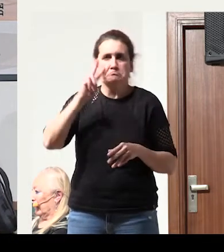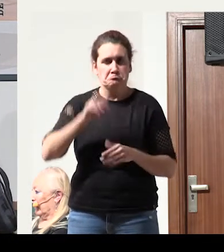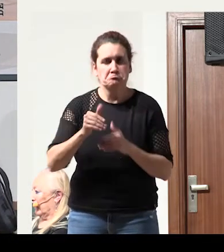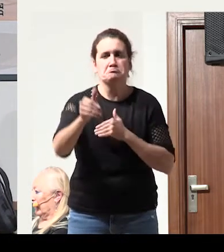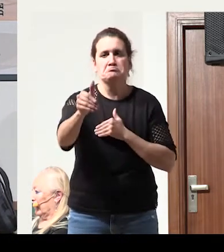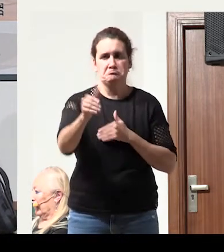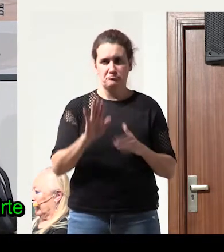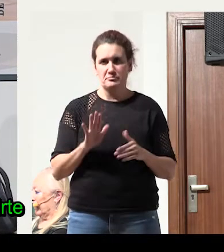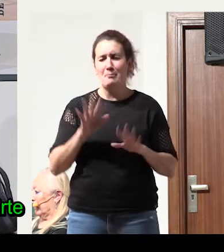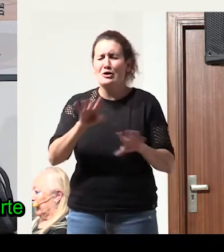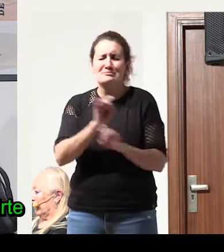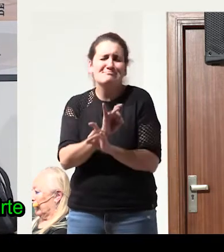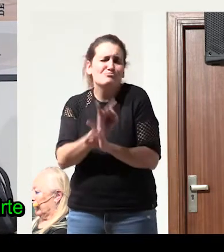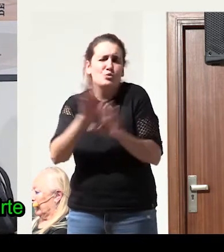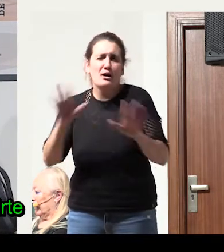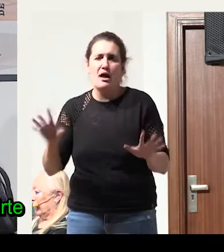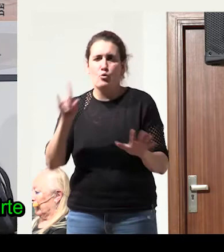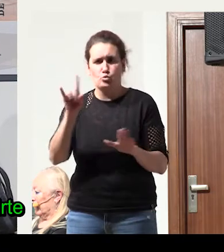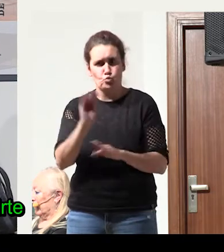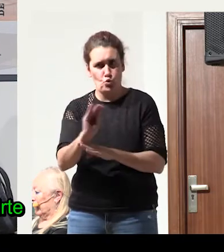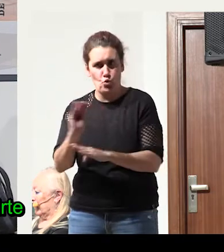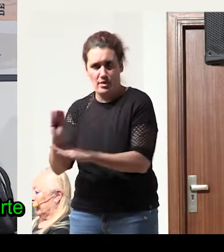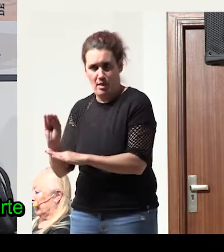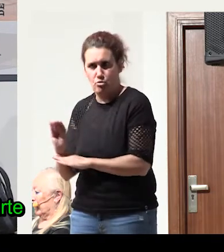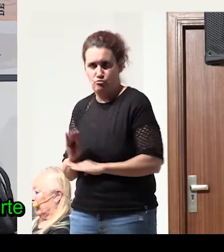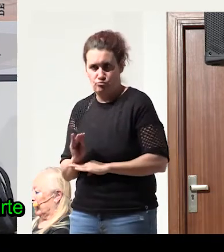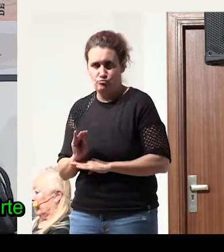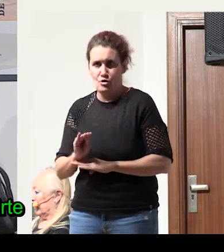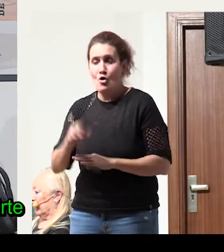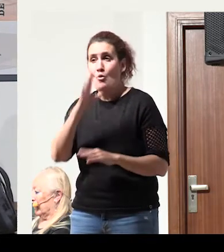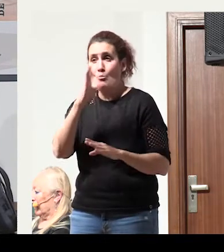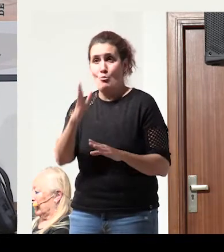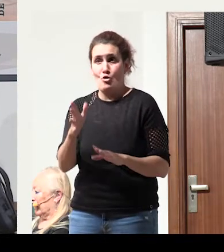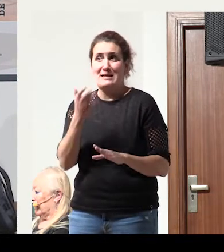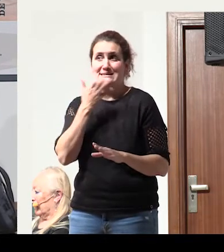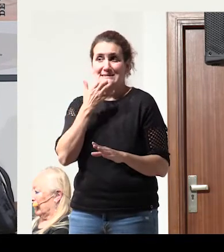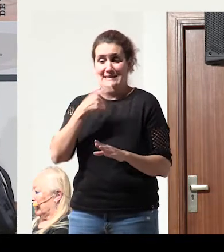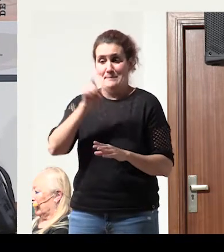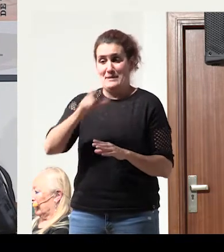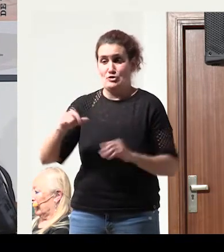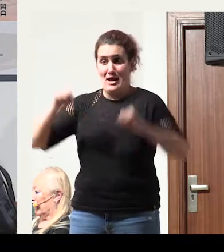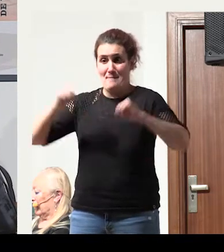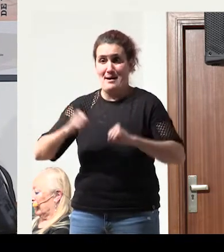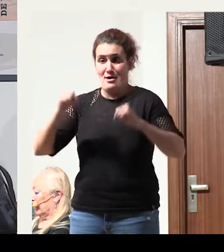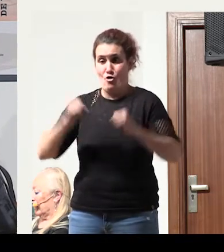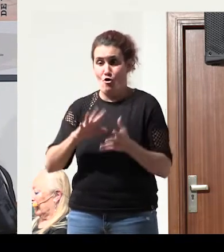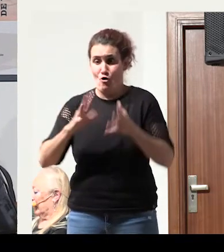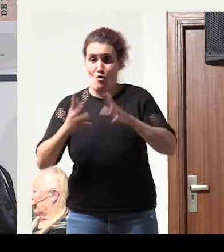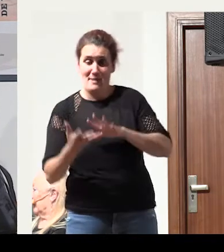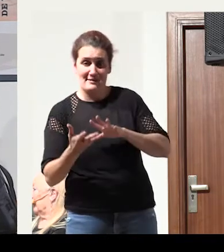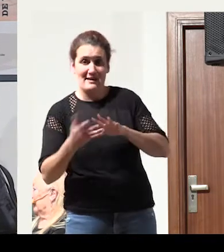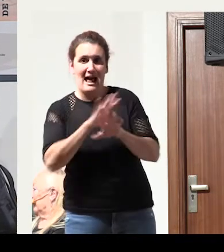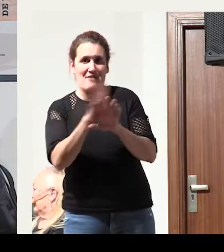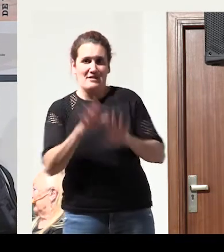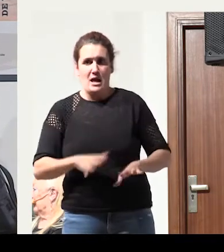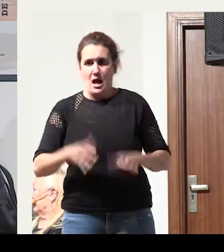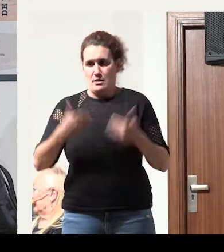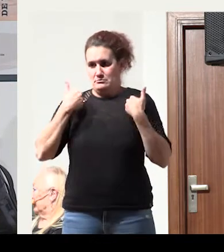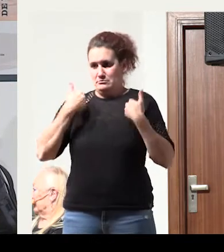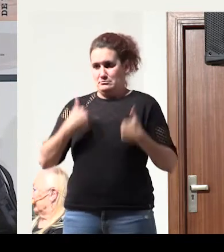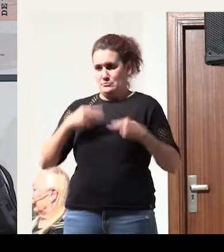es que hay que tener cuidado, porque si no, eso, te puedes convertir en una persona mayor que al final acaba siendo cuidadora. Que no puedes contigo, ¿cómo vas a cuidar? Eso